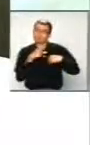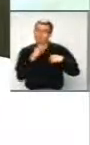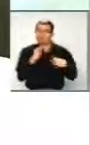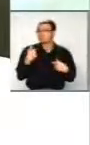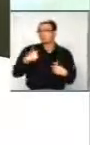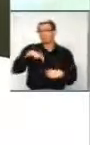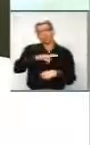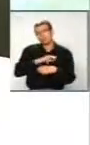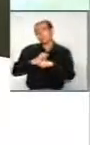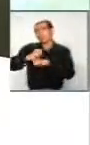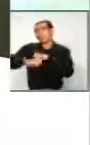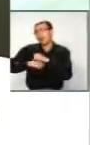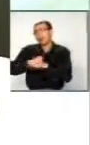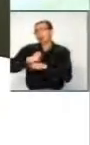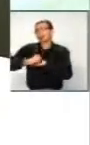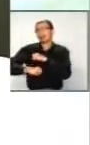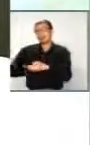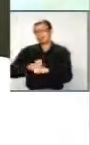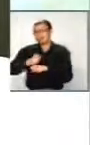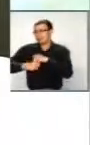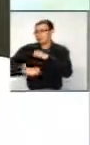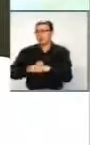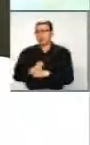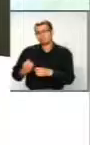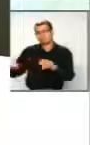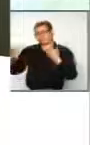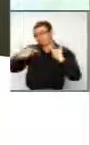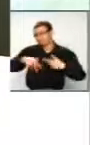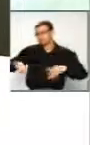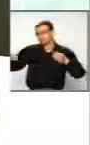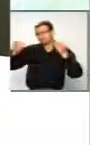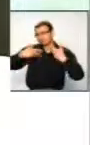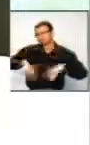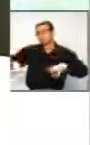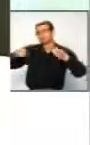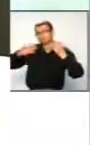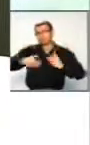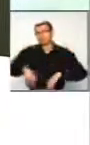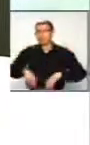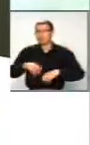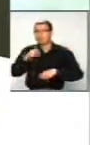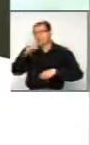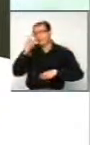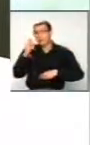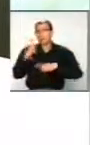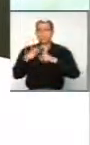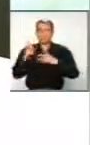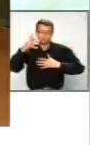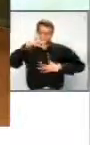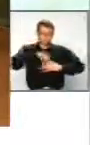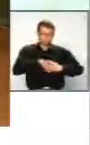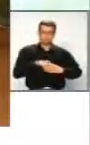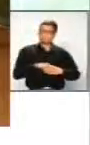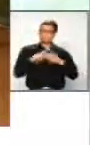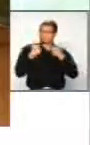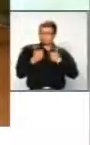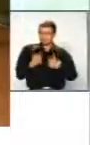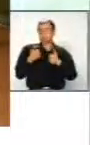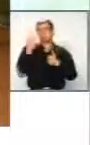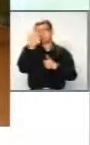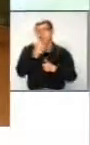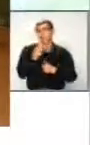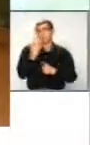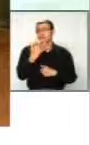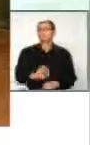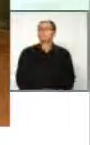mella externa, pero va siendo una construcción hermosa adentro. Ángela, sí. por ejemplo, el tema de la anorexia, que ha tomado